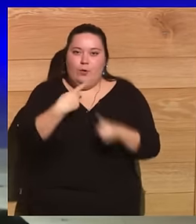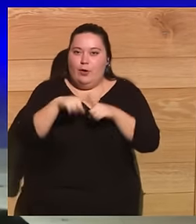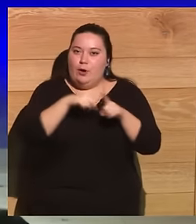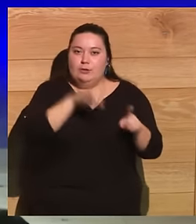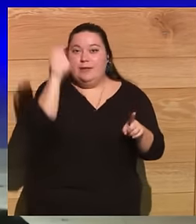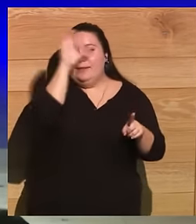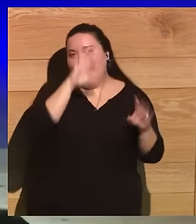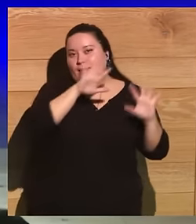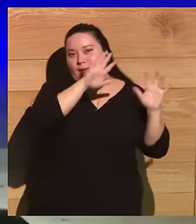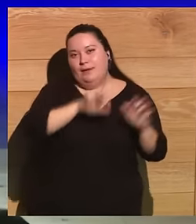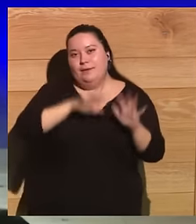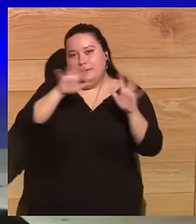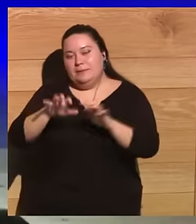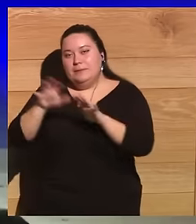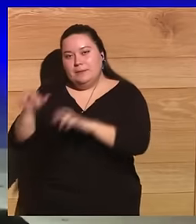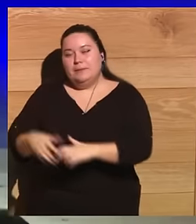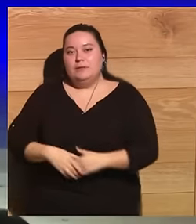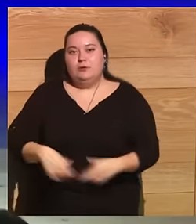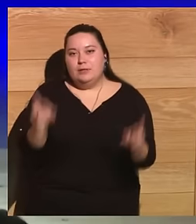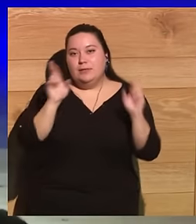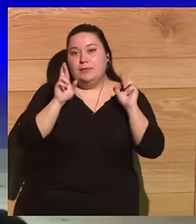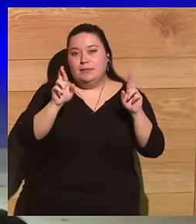estilo de ciencia que, bueno,